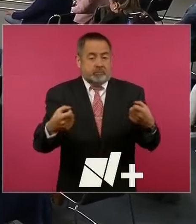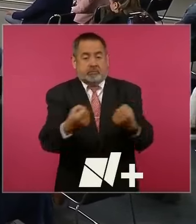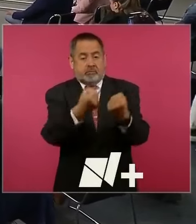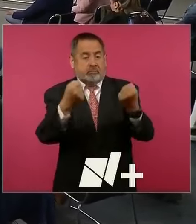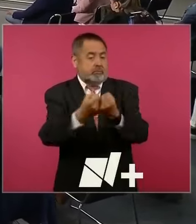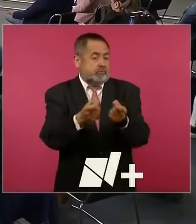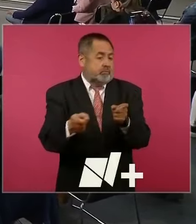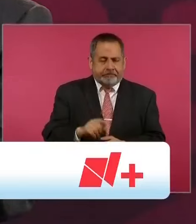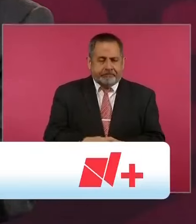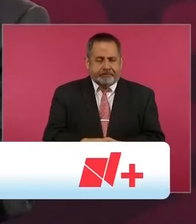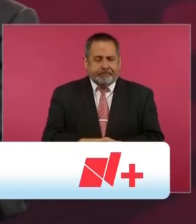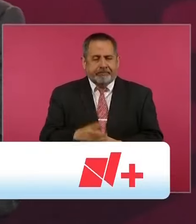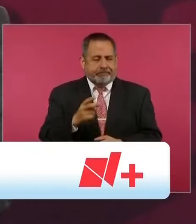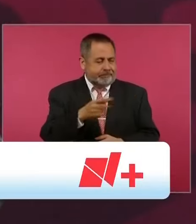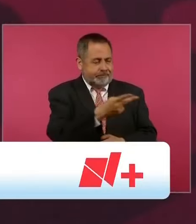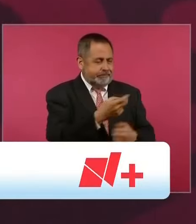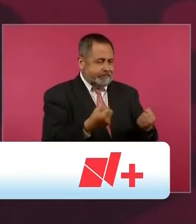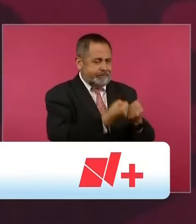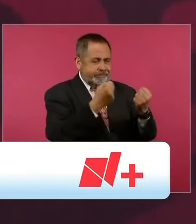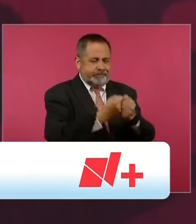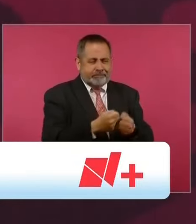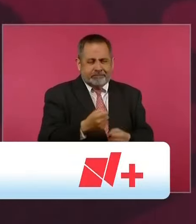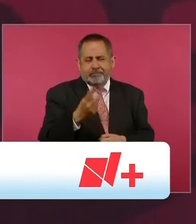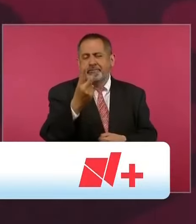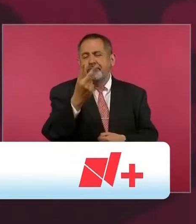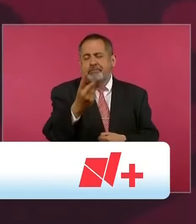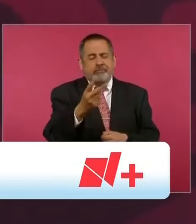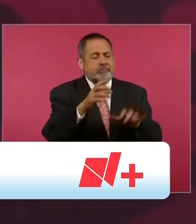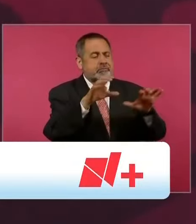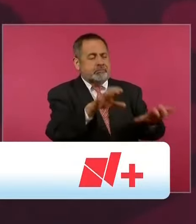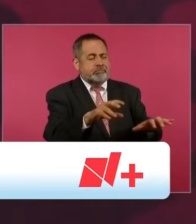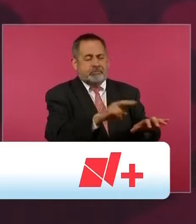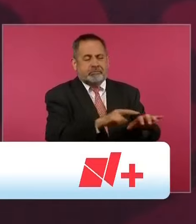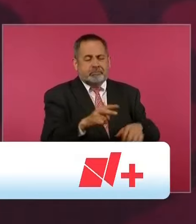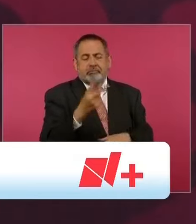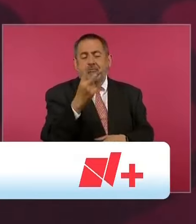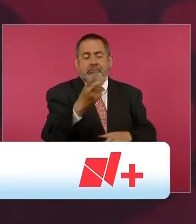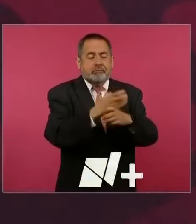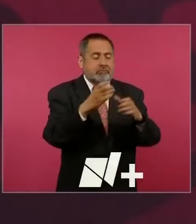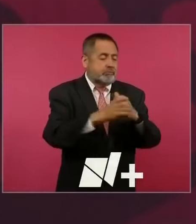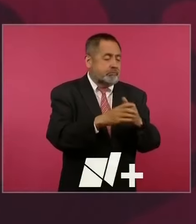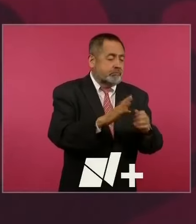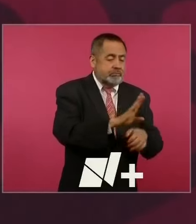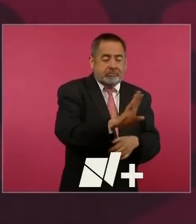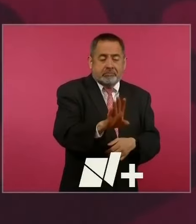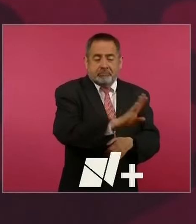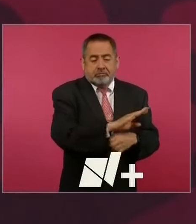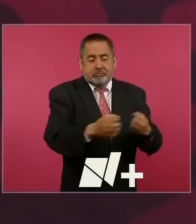los puentes esos enfrentamientos son dos casos de manera directa entre